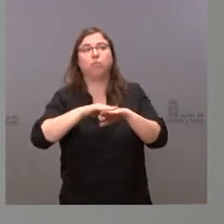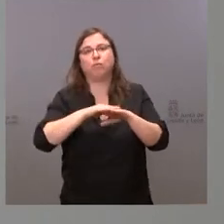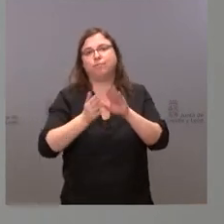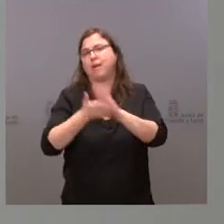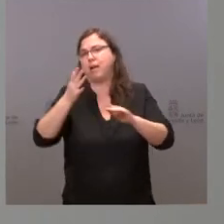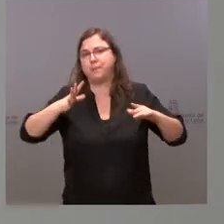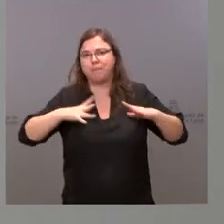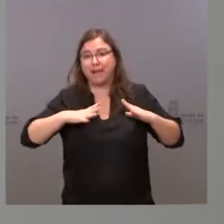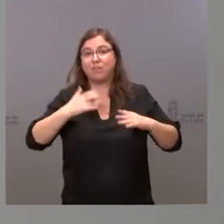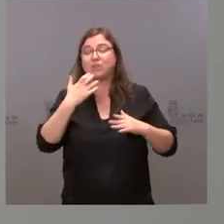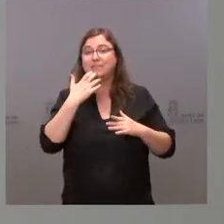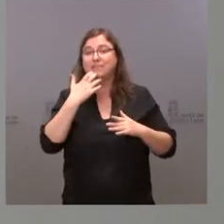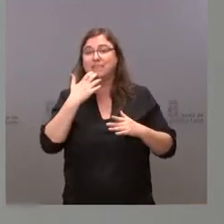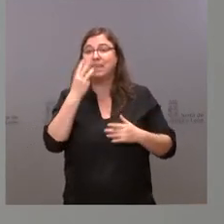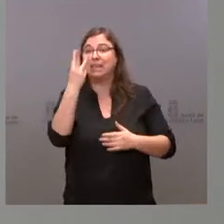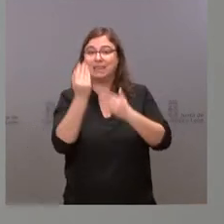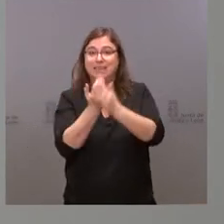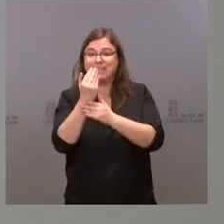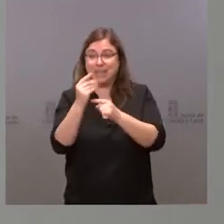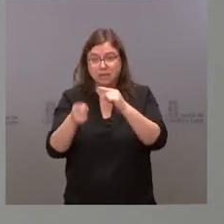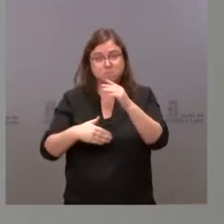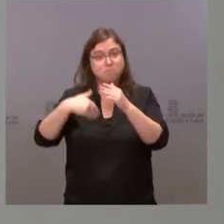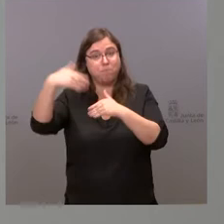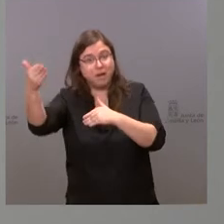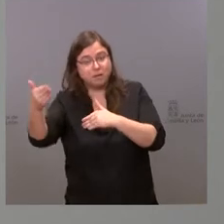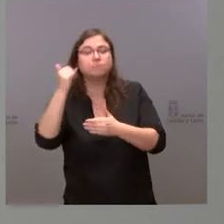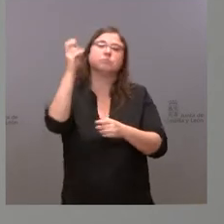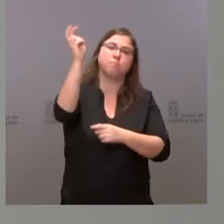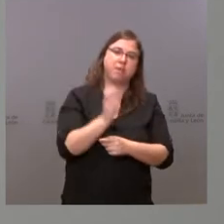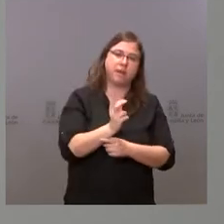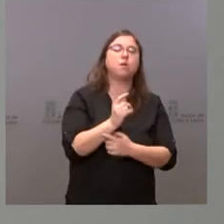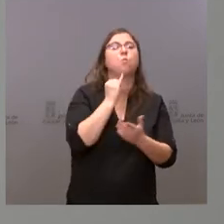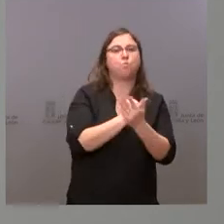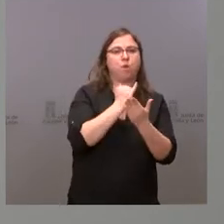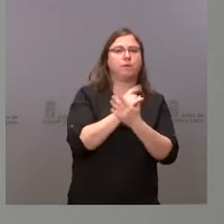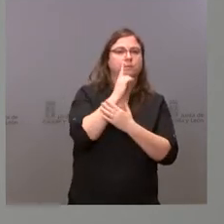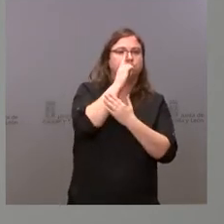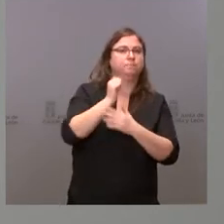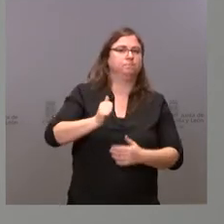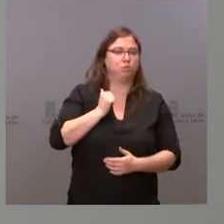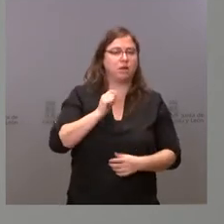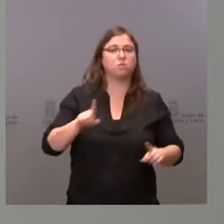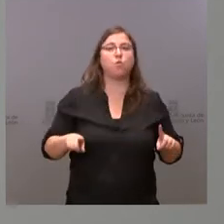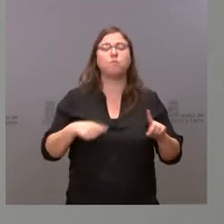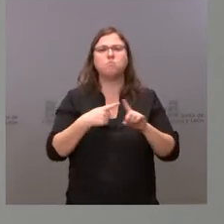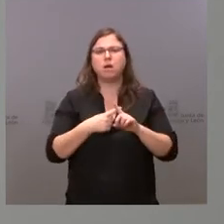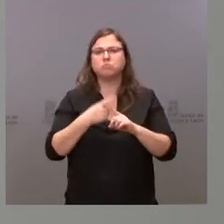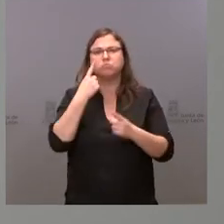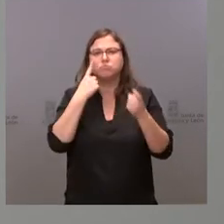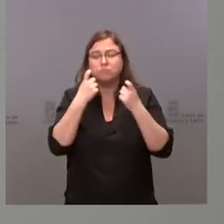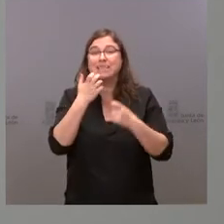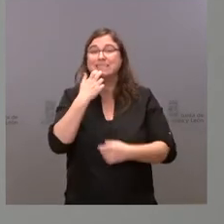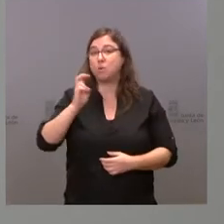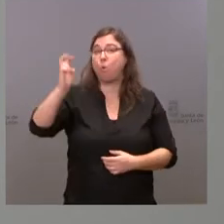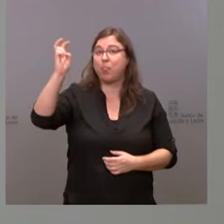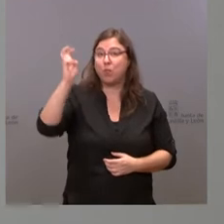de más de tres de más de tres días se le realiza una prueba diagnóstica se está intensificando y después cuando viene se somete a